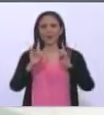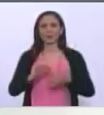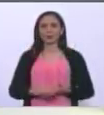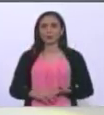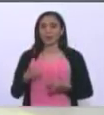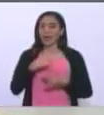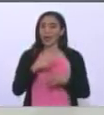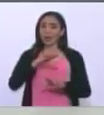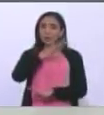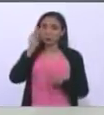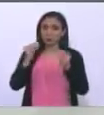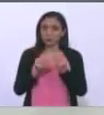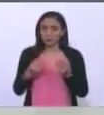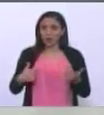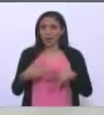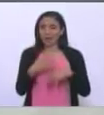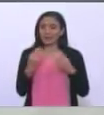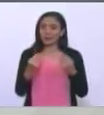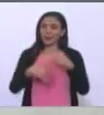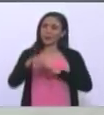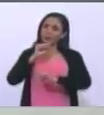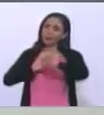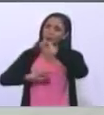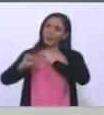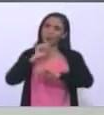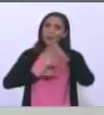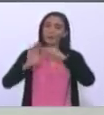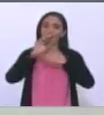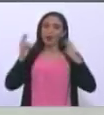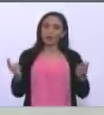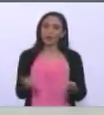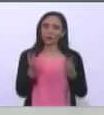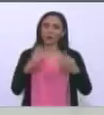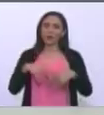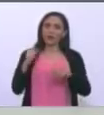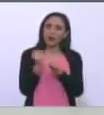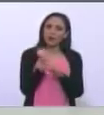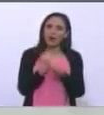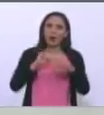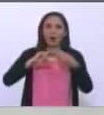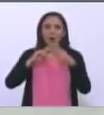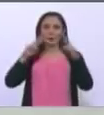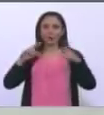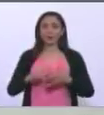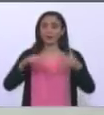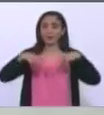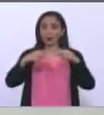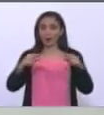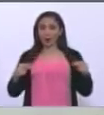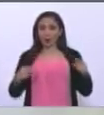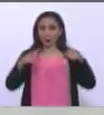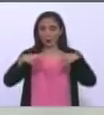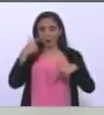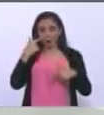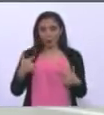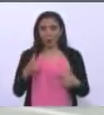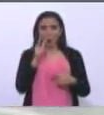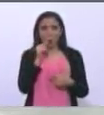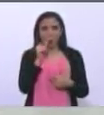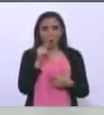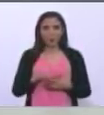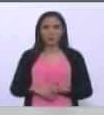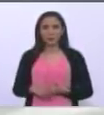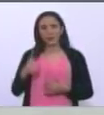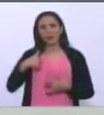Al concluir esta inmensa batalla con una gran victoria de la paz y el trabajo desde esta Nicaragua de Sandino,